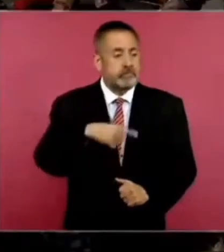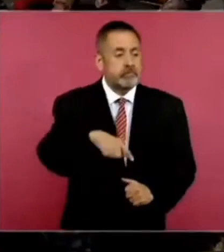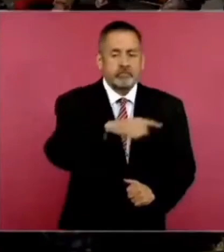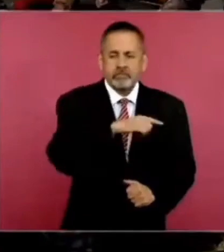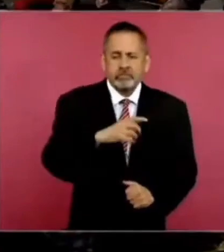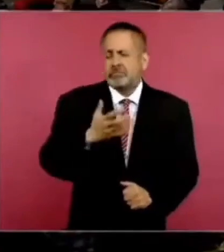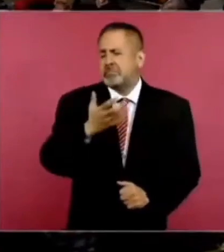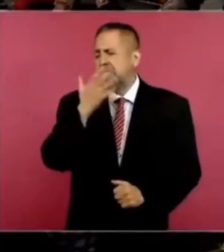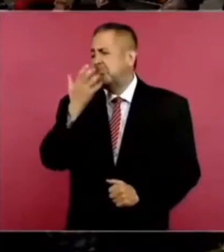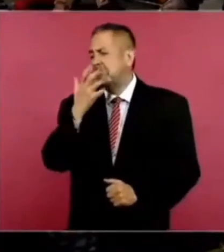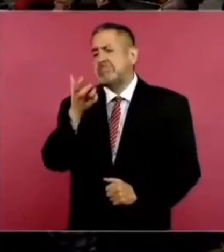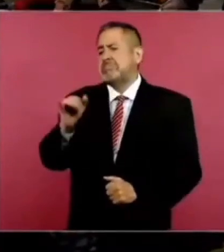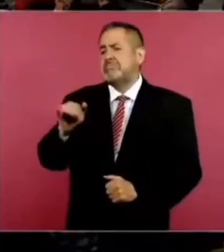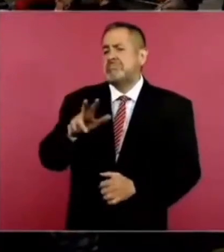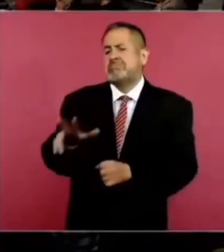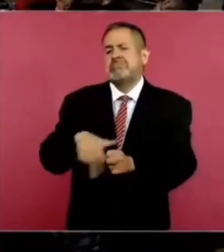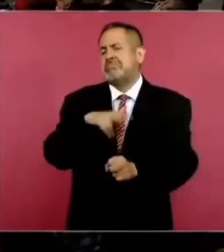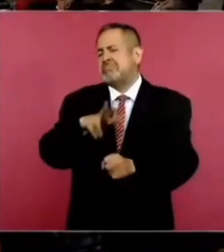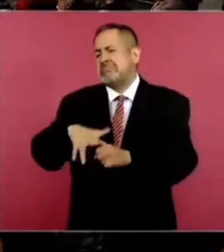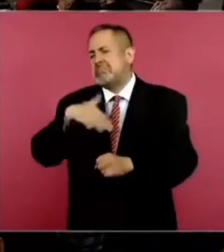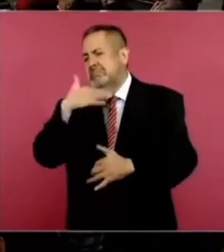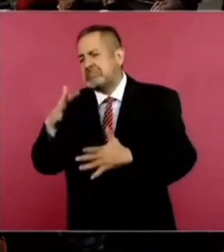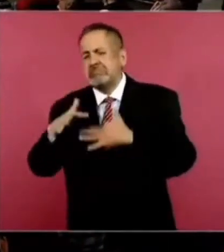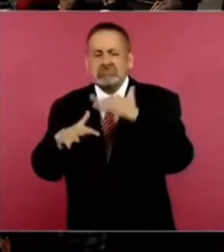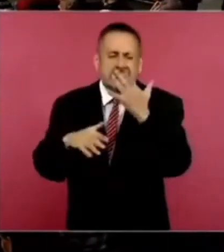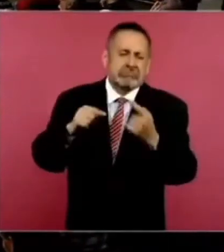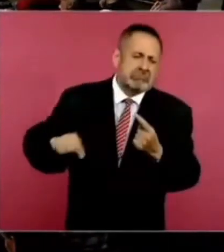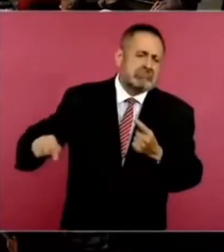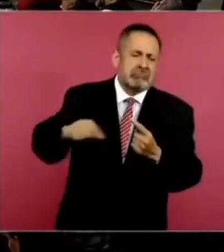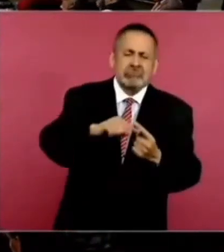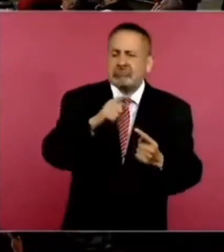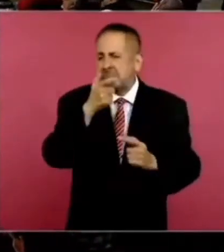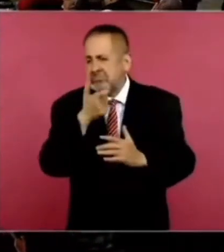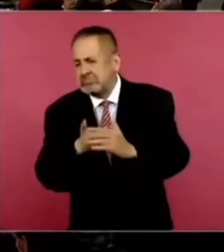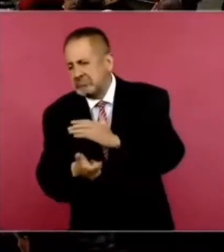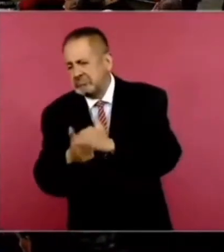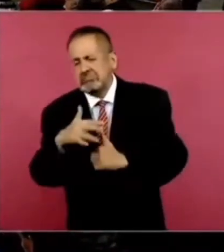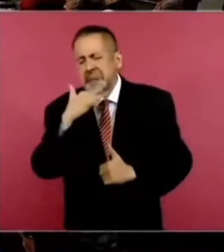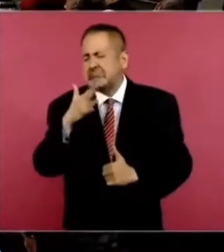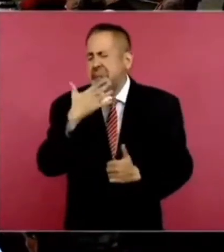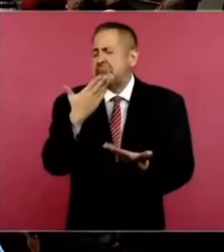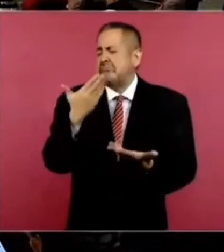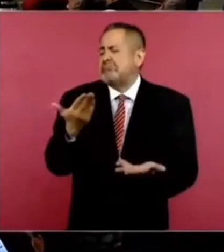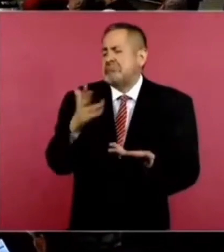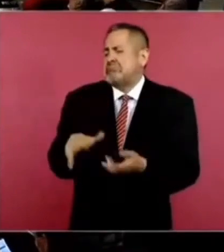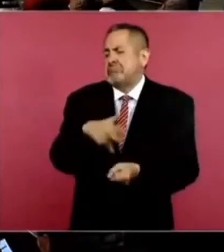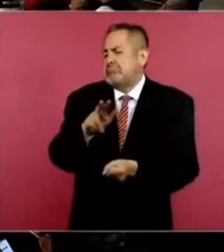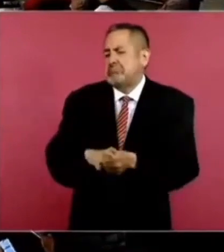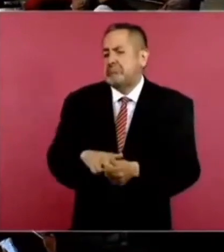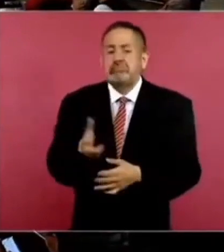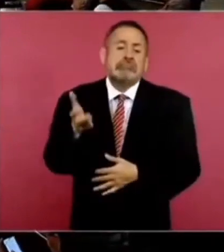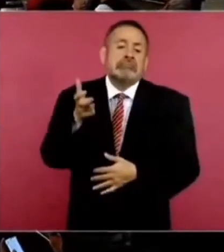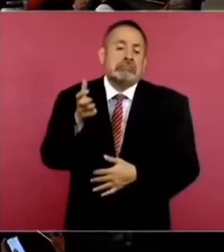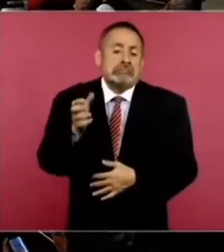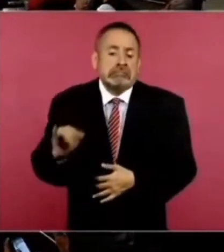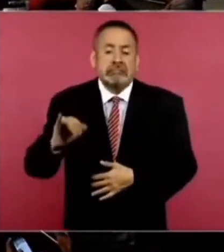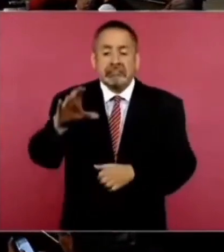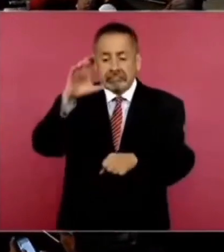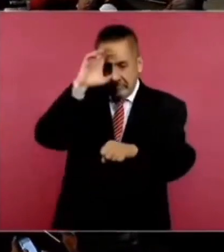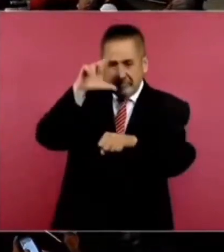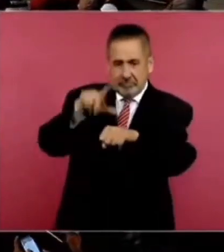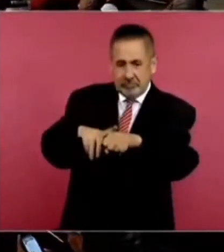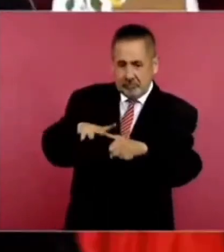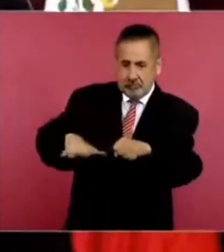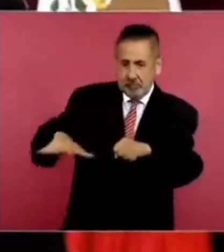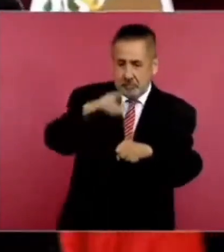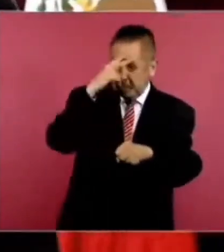natural. Se llegó a decir que la corrupción era parte de la cultura